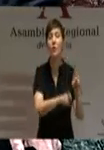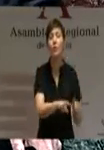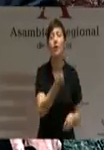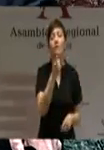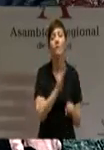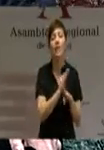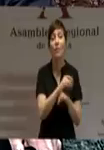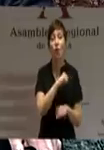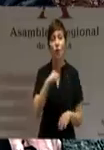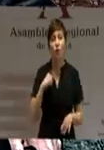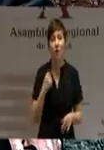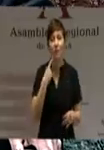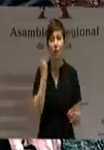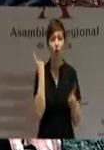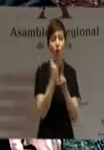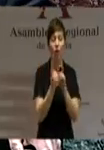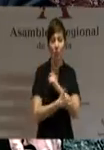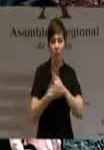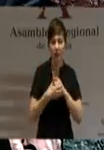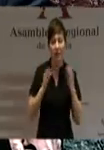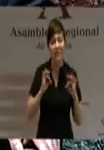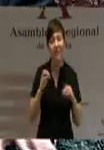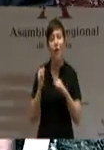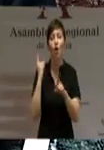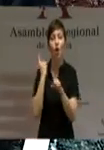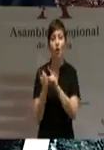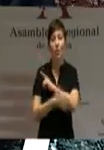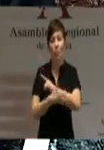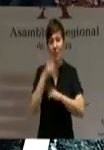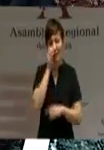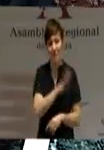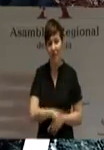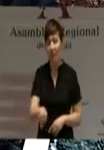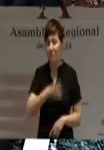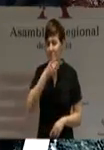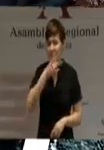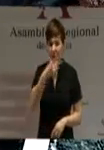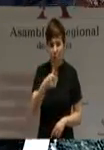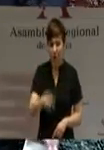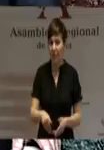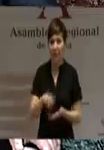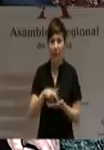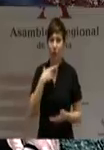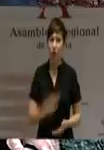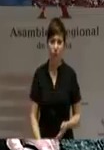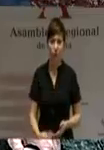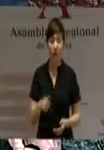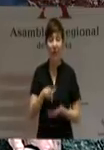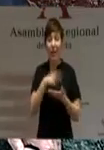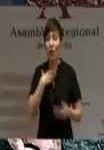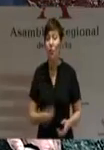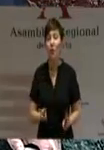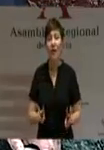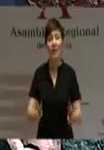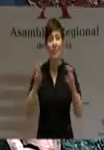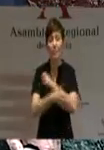pobreza y particularmente contra la pobreza infantil, una lacra vergonzosa en la región de Murcia? Somos la región con la mayor tasa